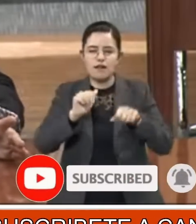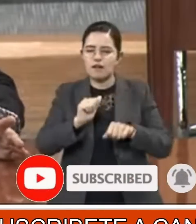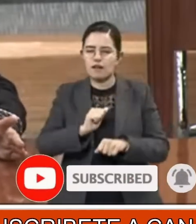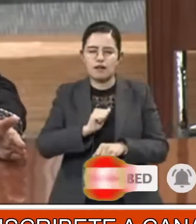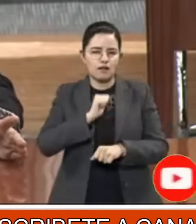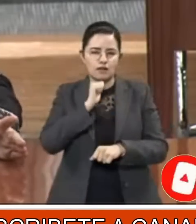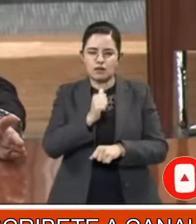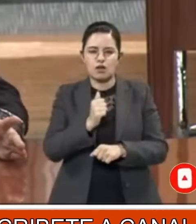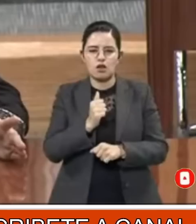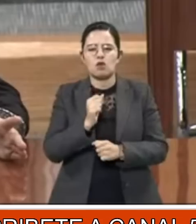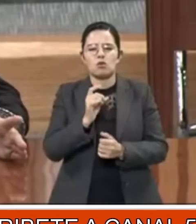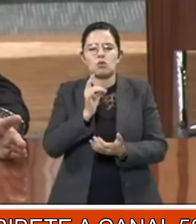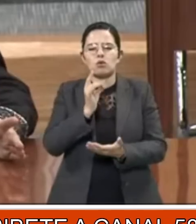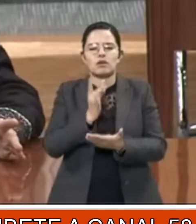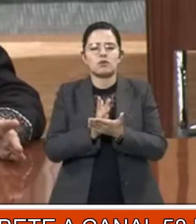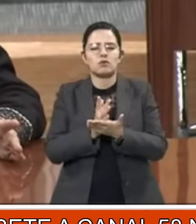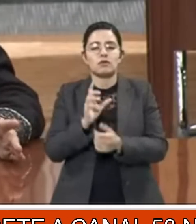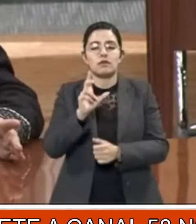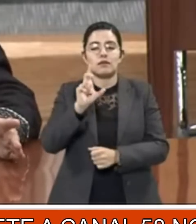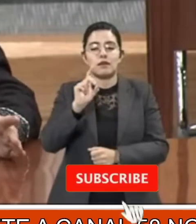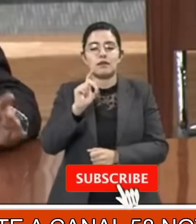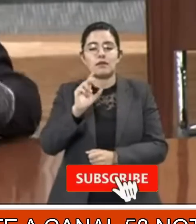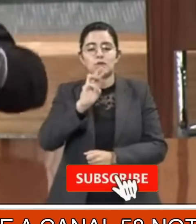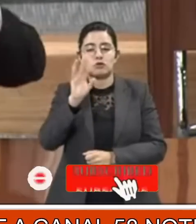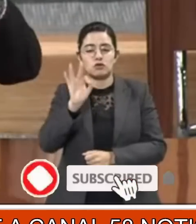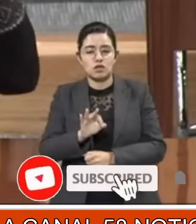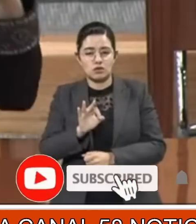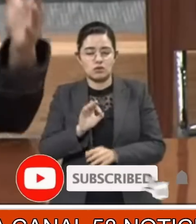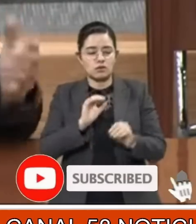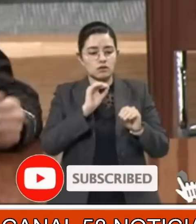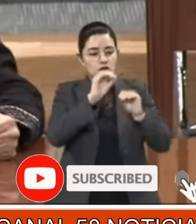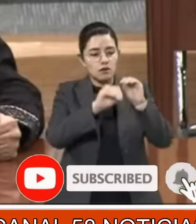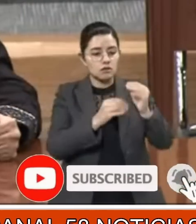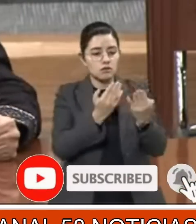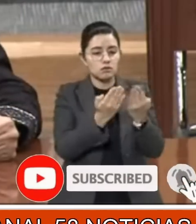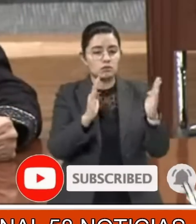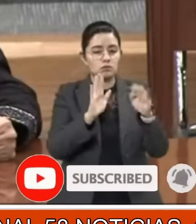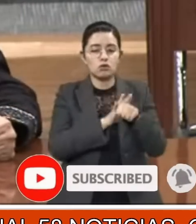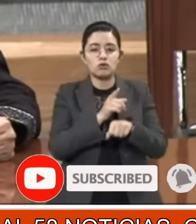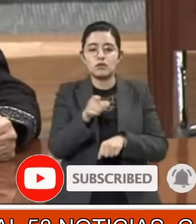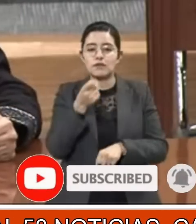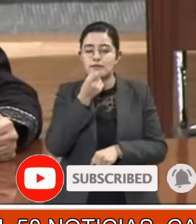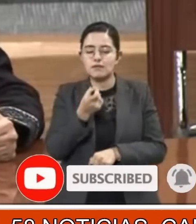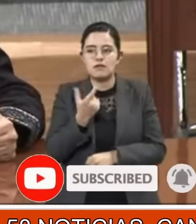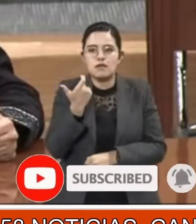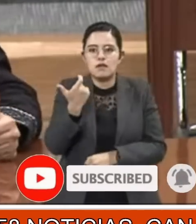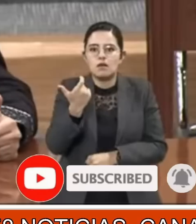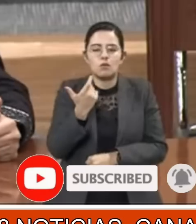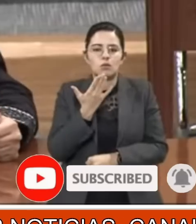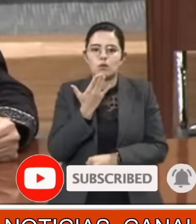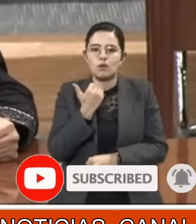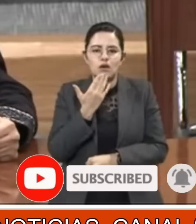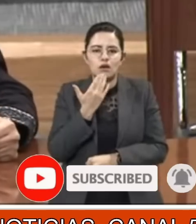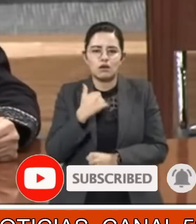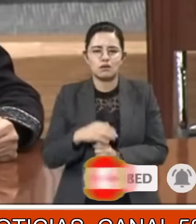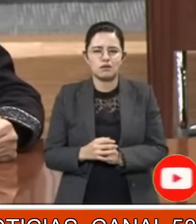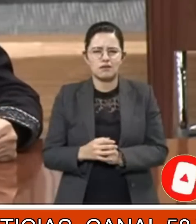fideicomisos. Y mientras hacían ese guardadito el año pasado, se quejaban a los cuatro vientos